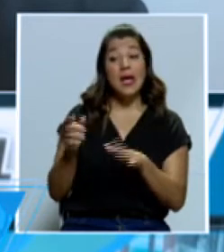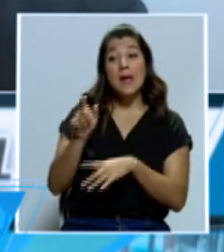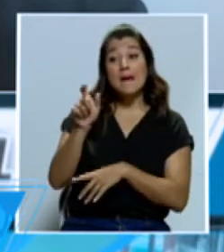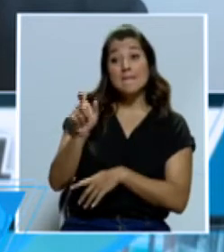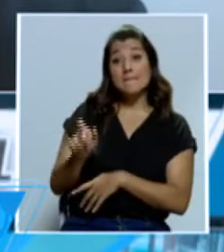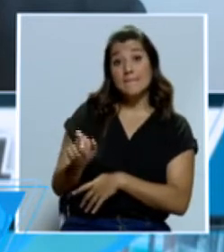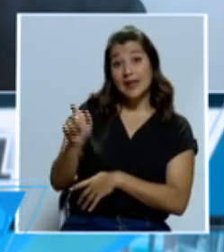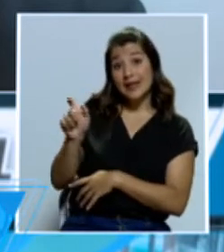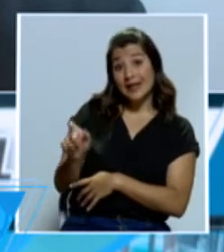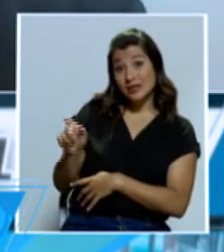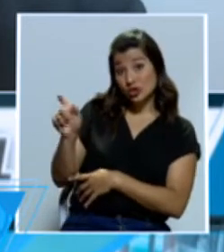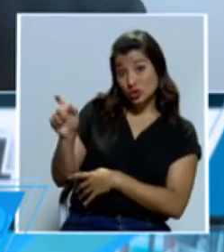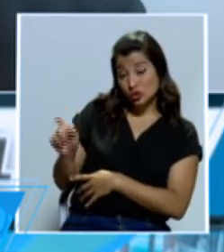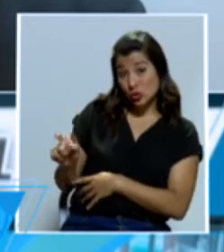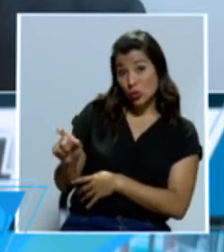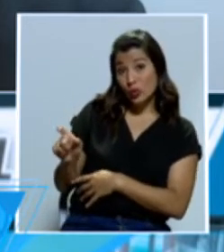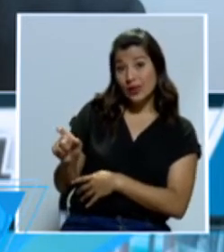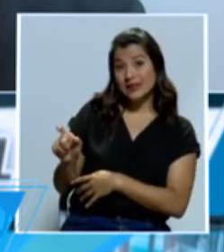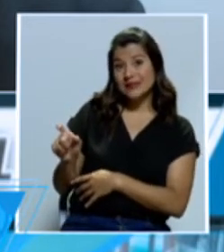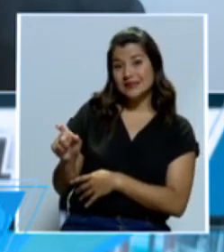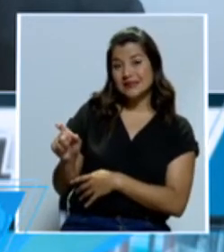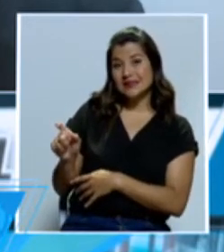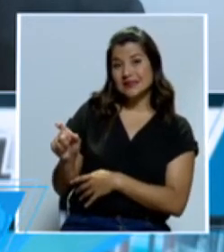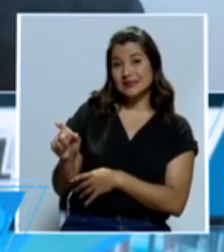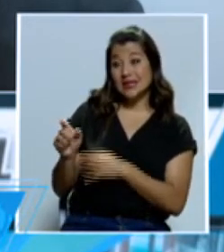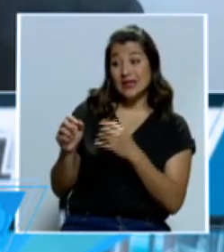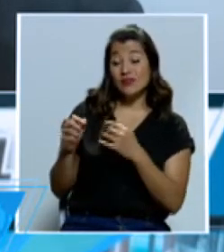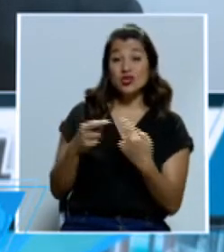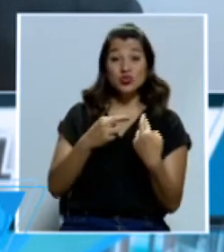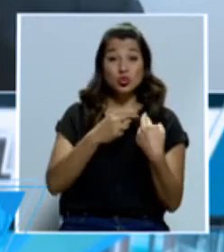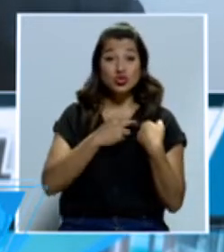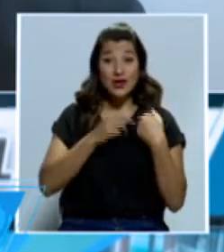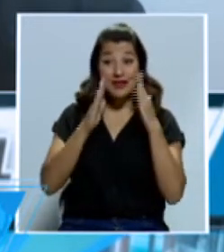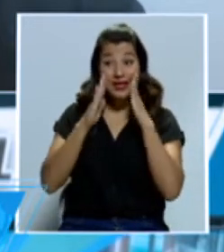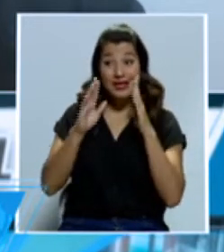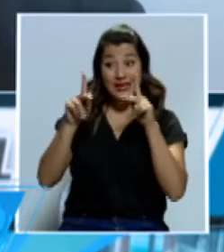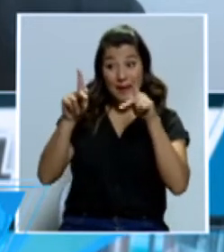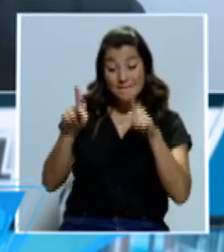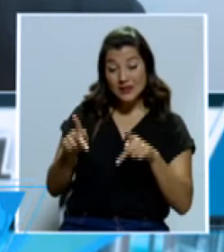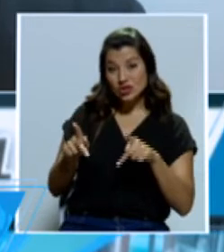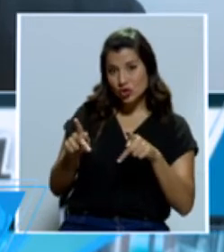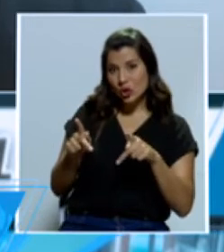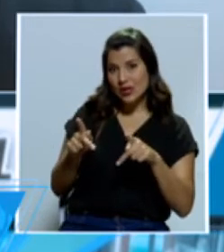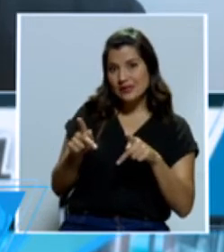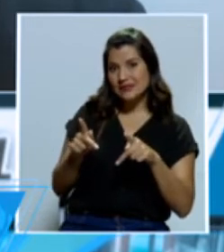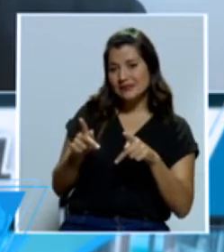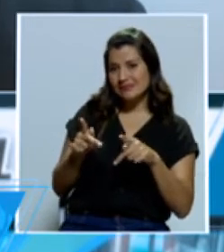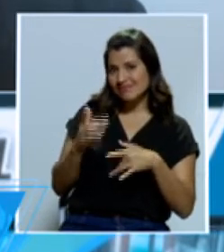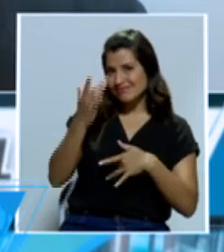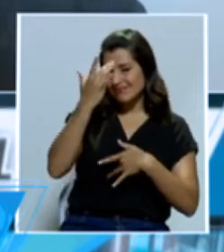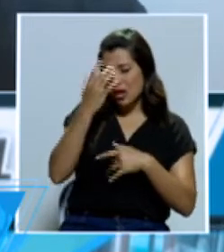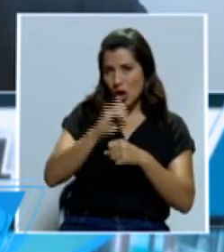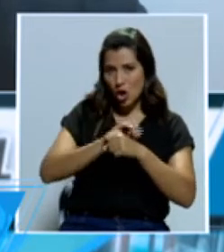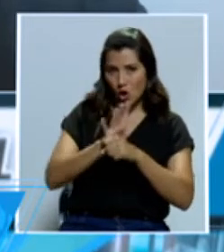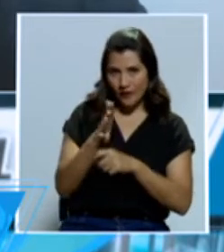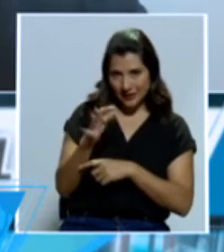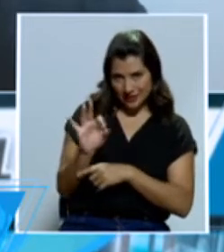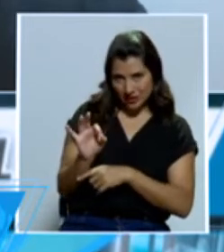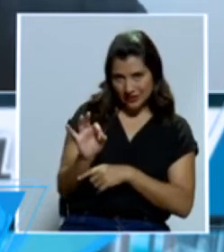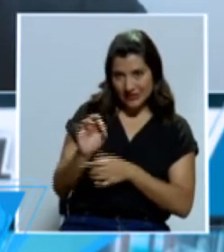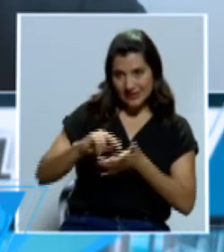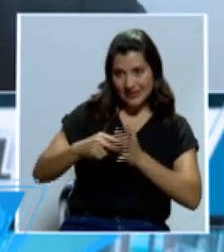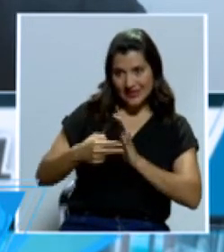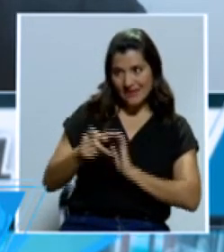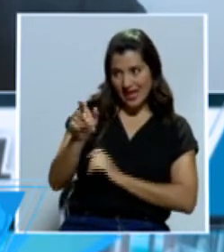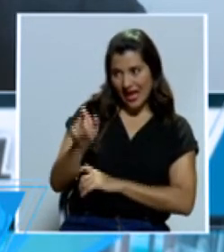personas que están en la línea de batalla, en la primera línea de batalla contra la COVID y que están expuestos en primera instancia